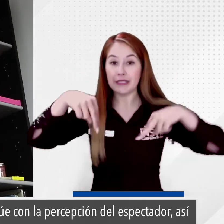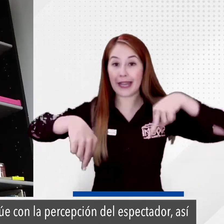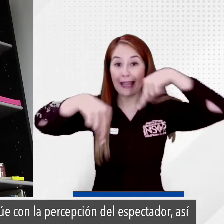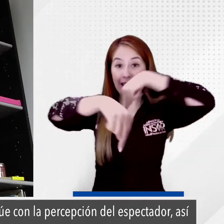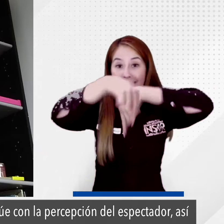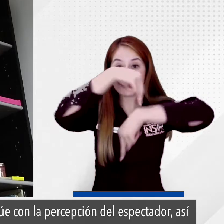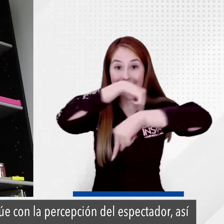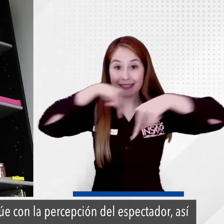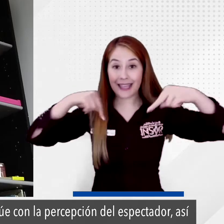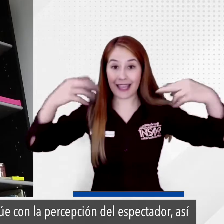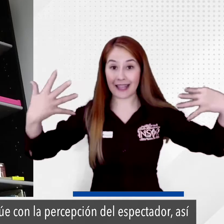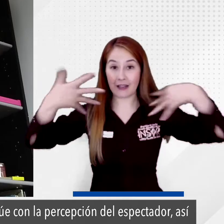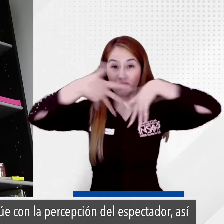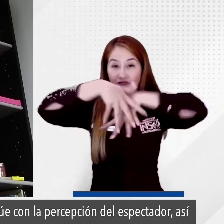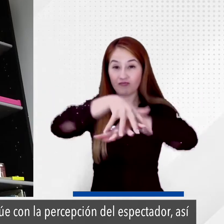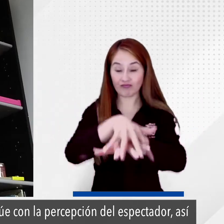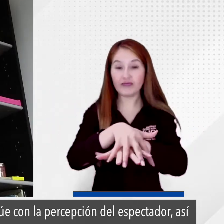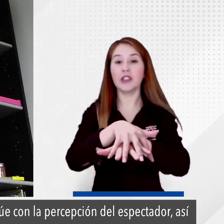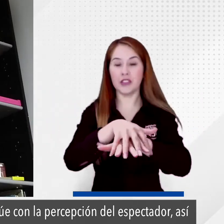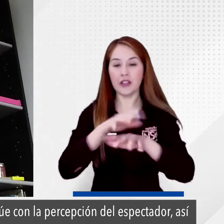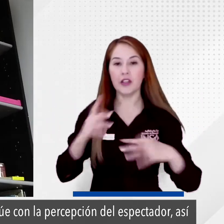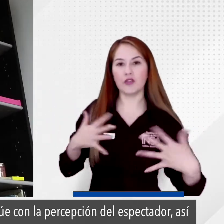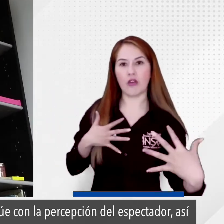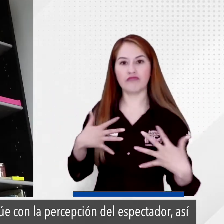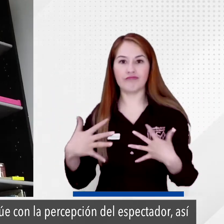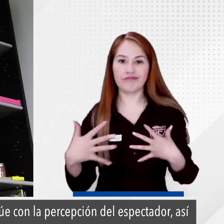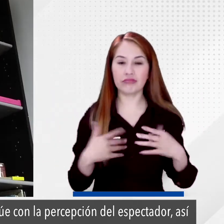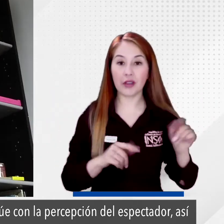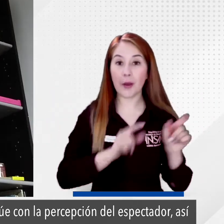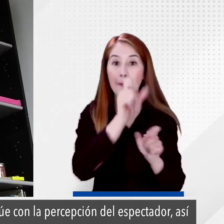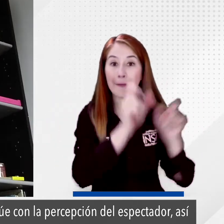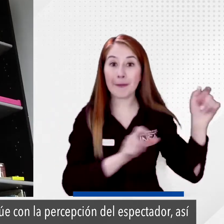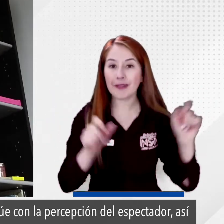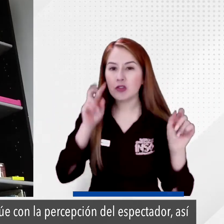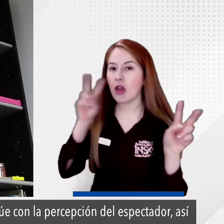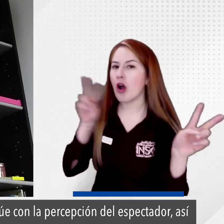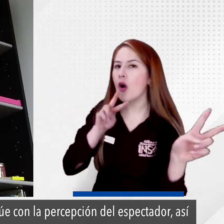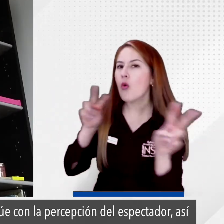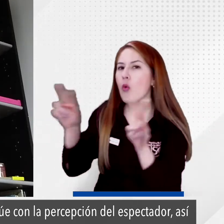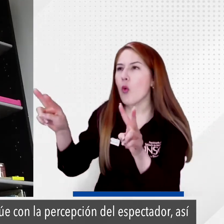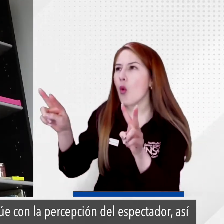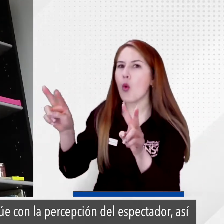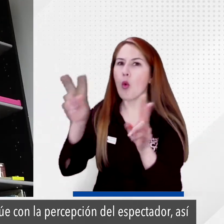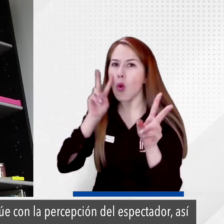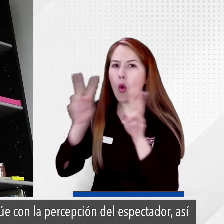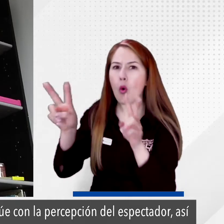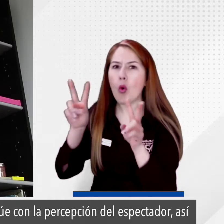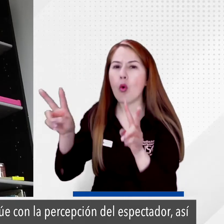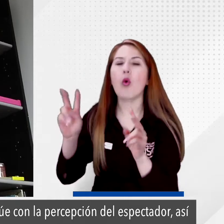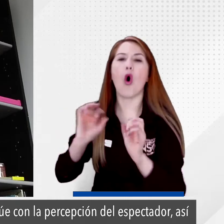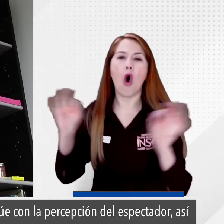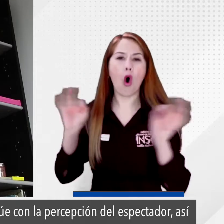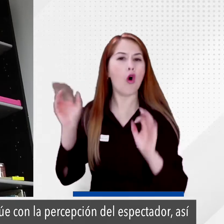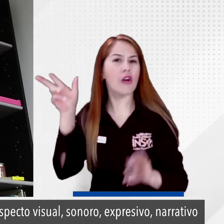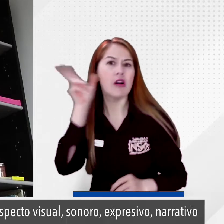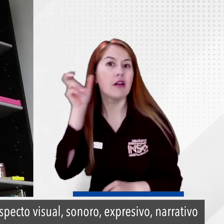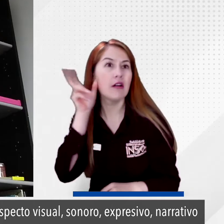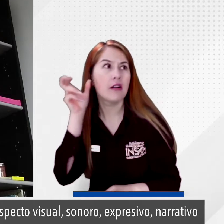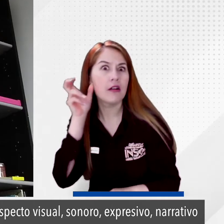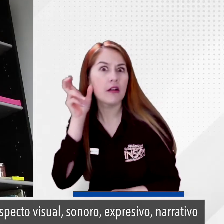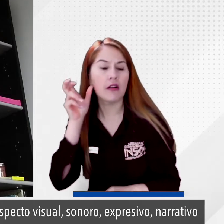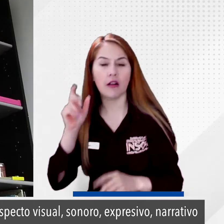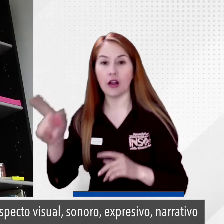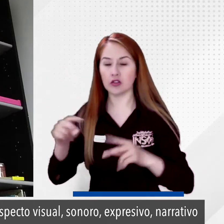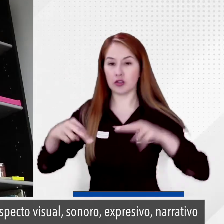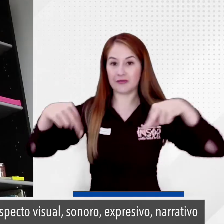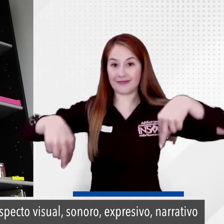híbrida busca es que se interactúe con la percepción del espectador, así como con sus emociones. Los